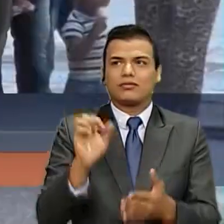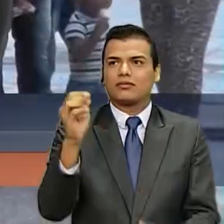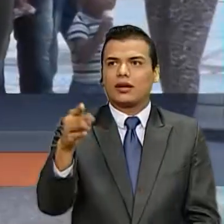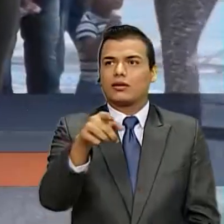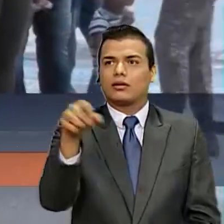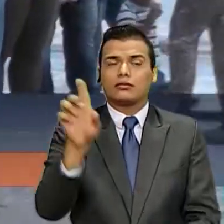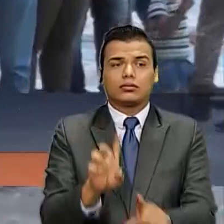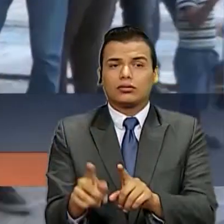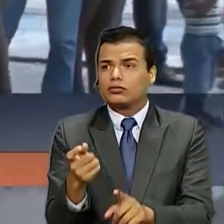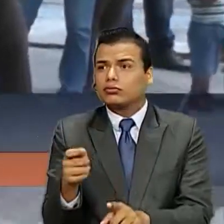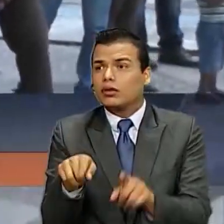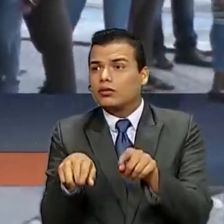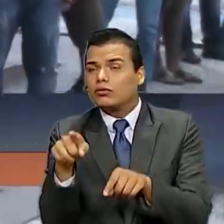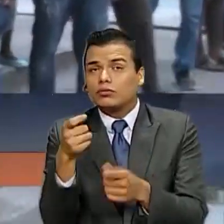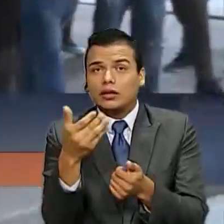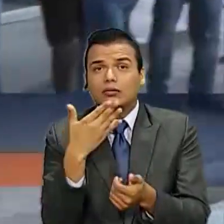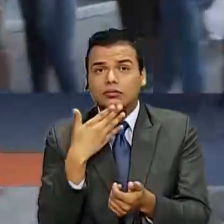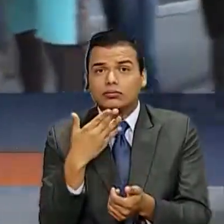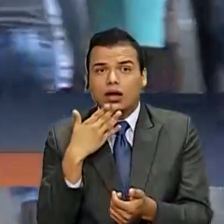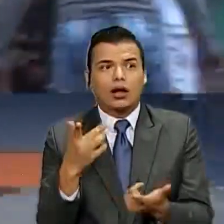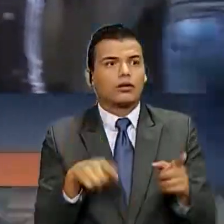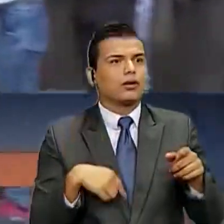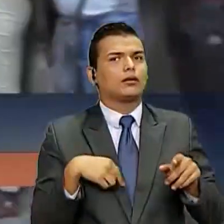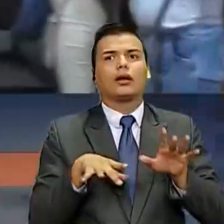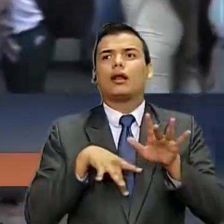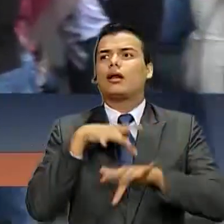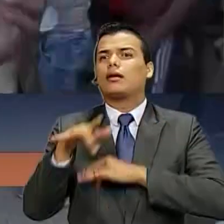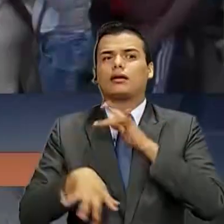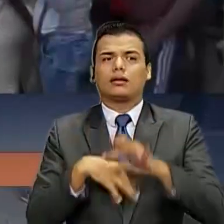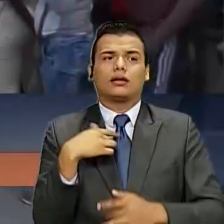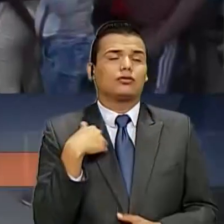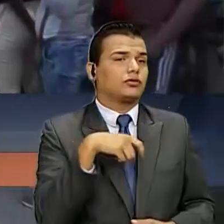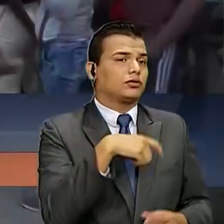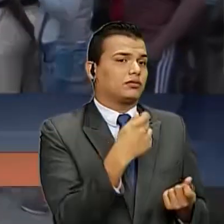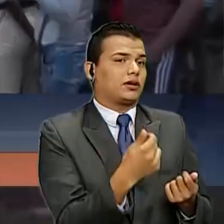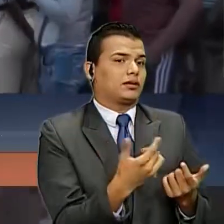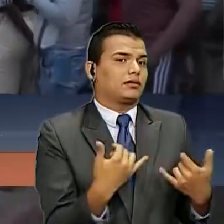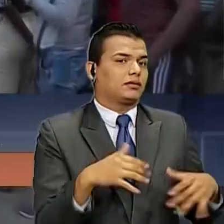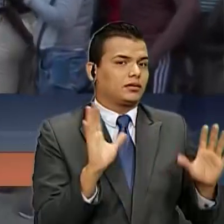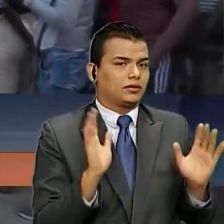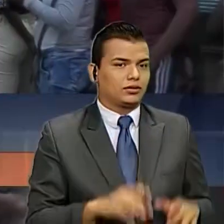son aprovechados por los usuarios. Sí, claro, buscar plata.